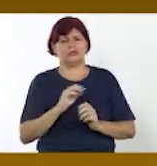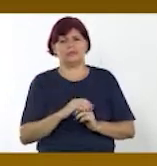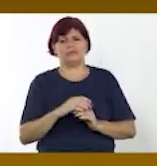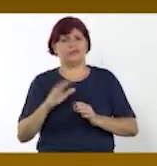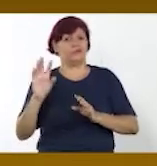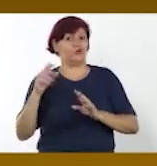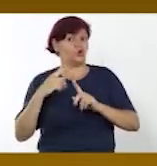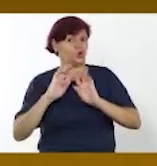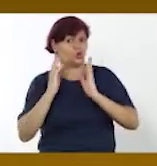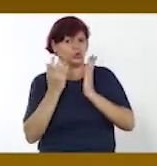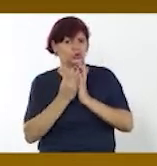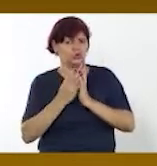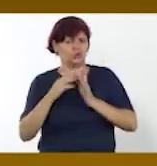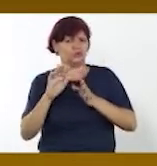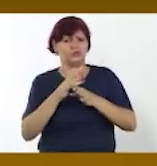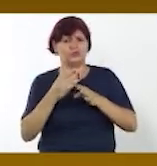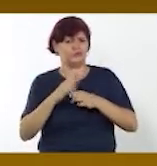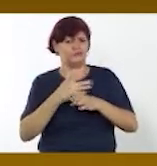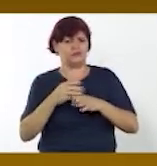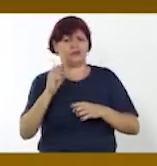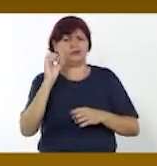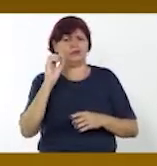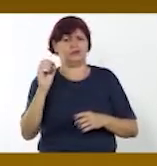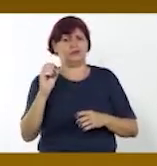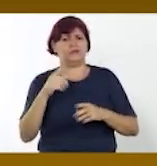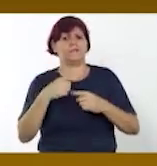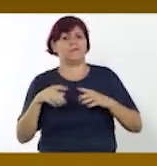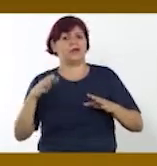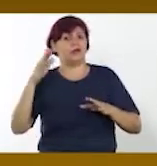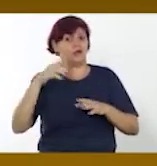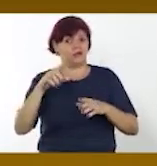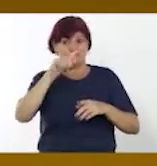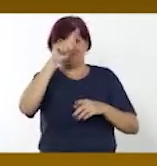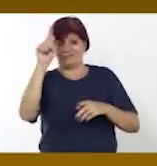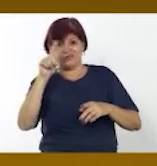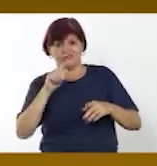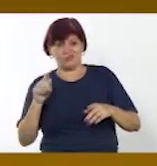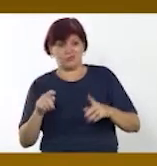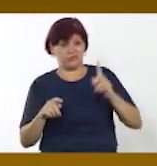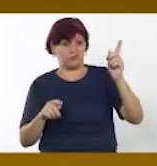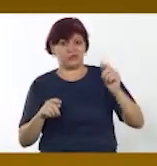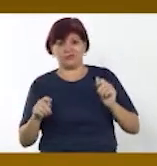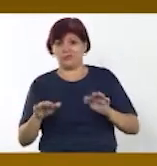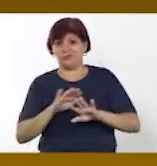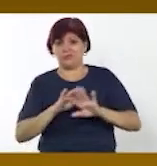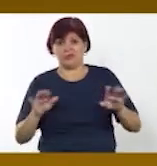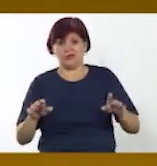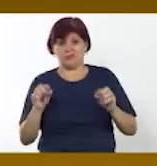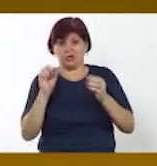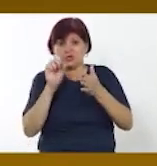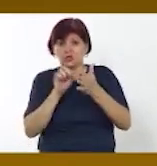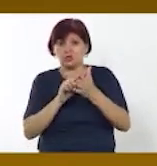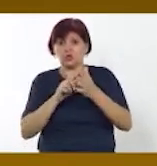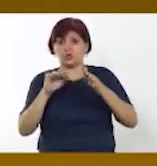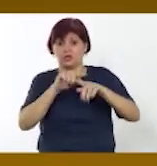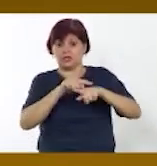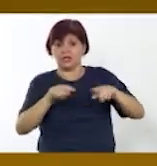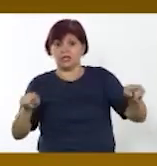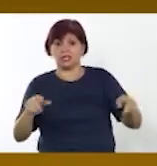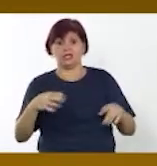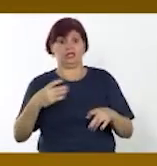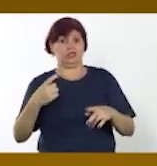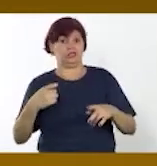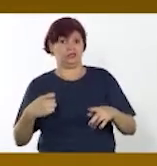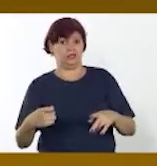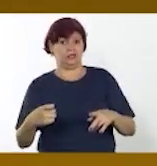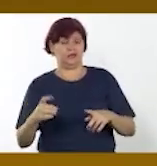todos los números reales distintos de 0. Observan que jamás la curva en ninguna de las dos ramas toca el eje de las x. Por